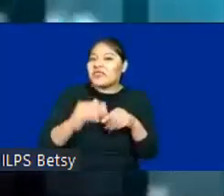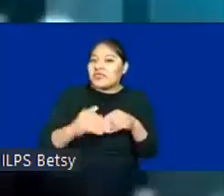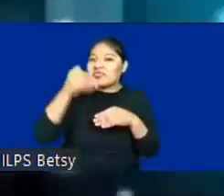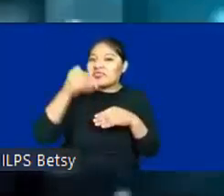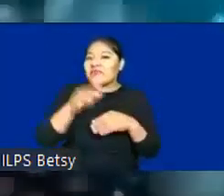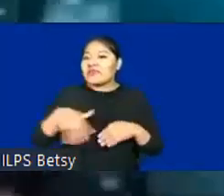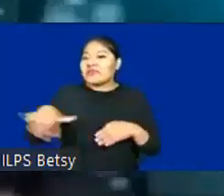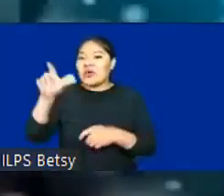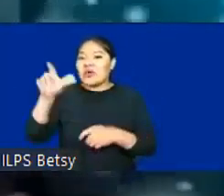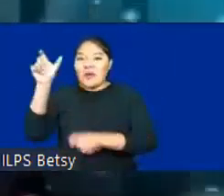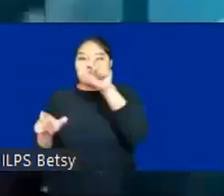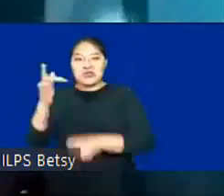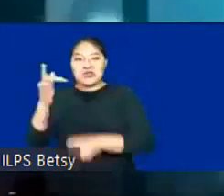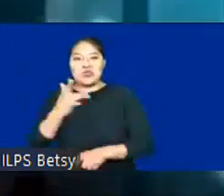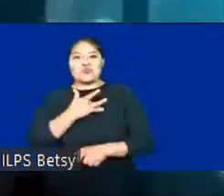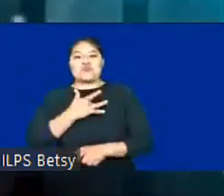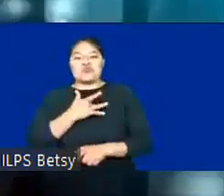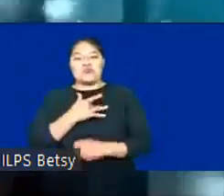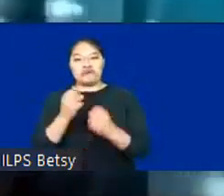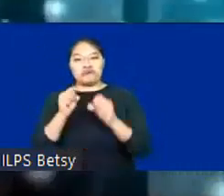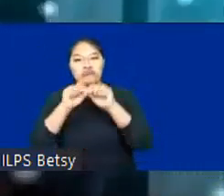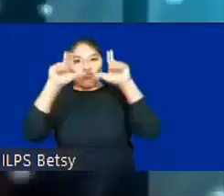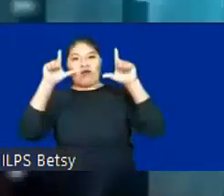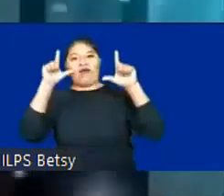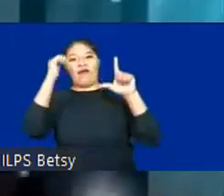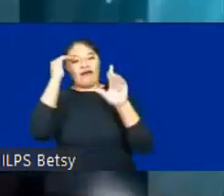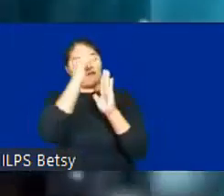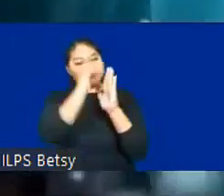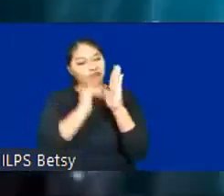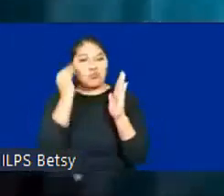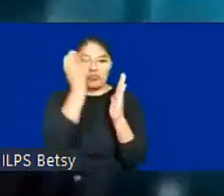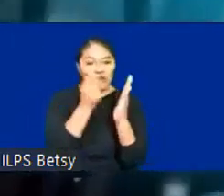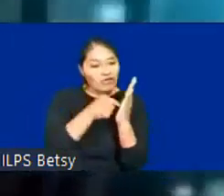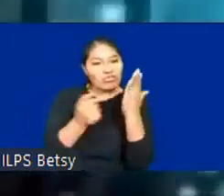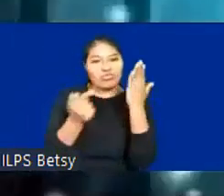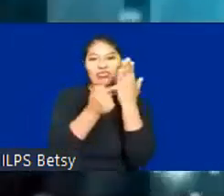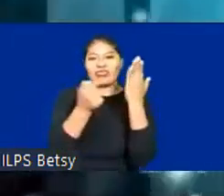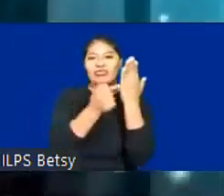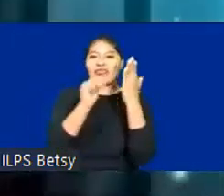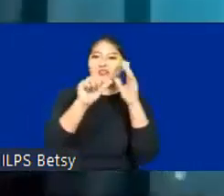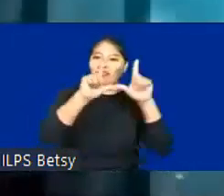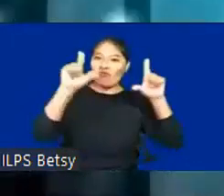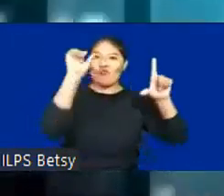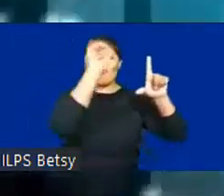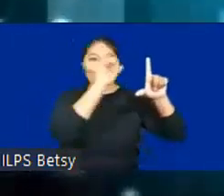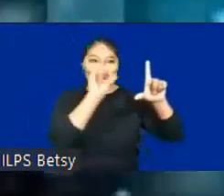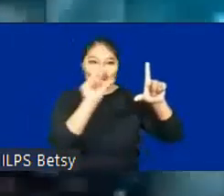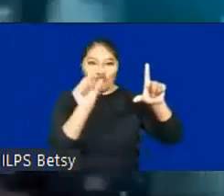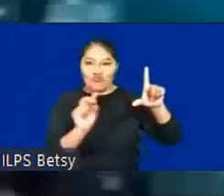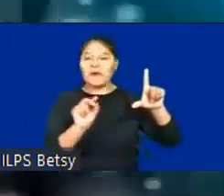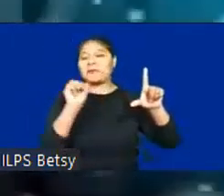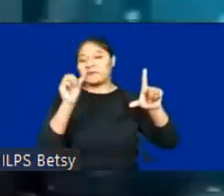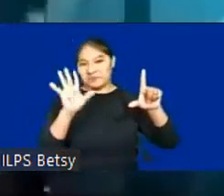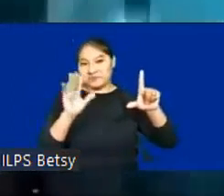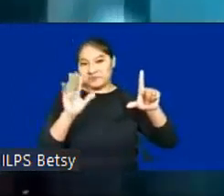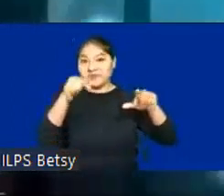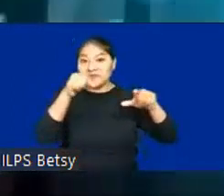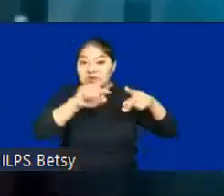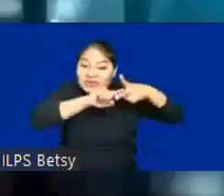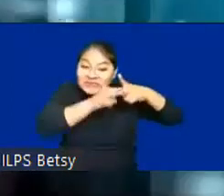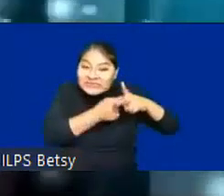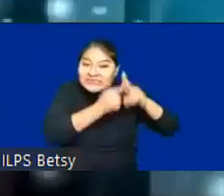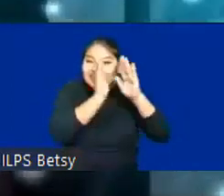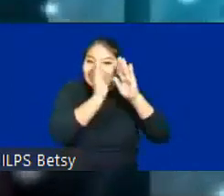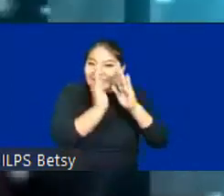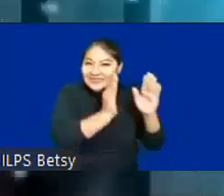respecto a los servicios digitales. Entonces, de aquí, bajo ese esquema, esa revisión, por ejemplo, esa es una de las fuentes